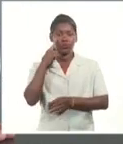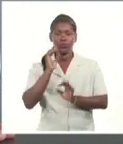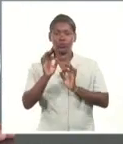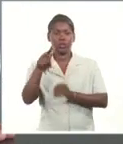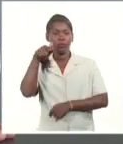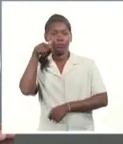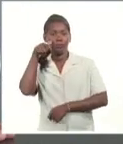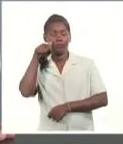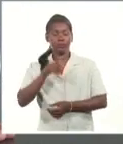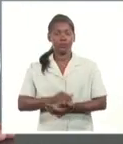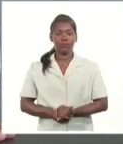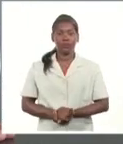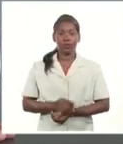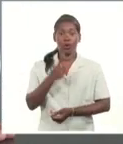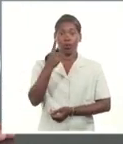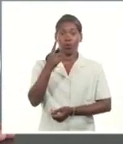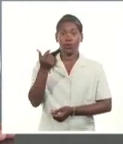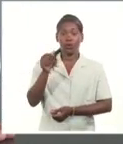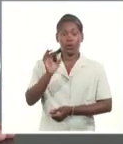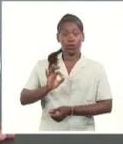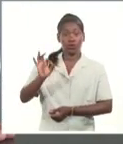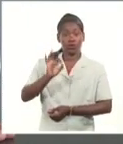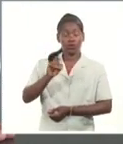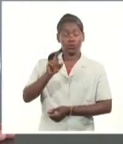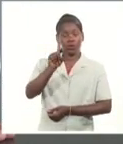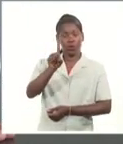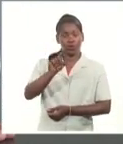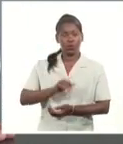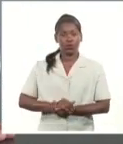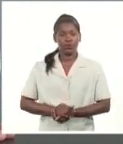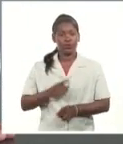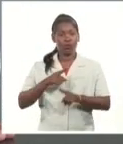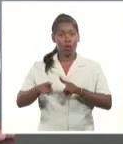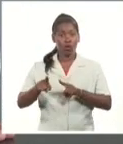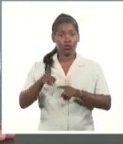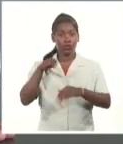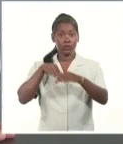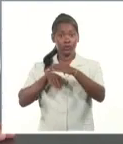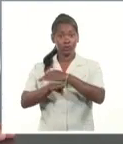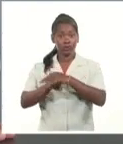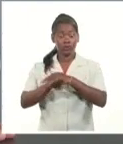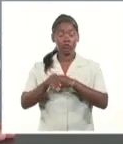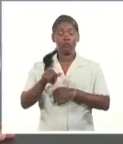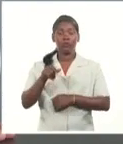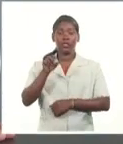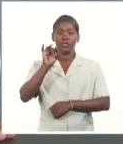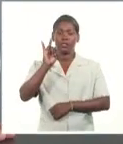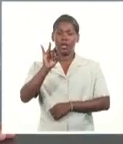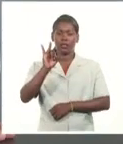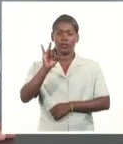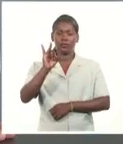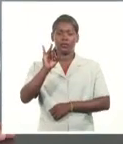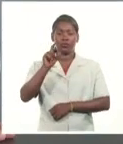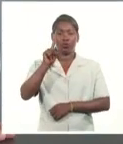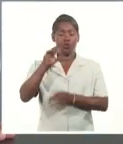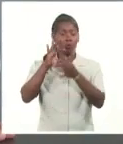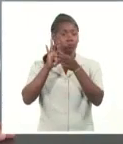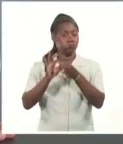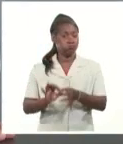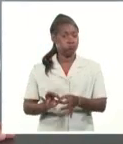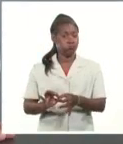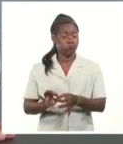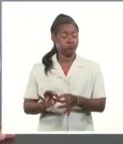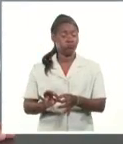Miguel Enrique, un paciente grave, y en el Hospital Naval Luis Díaz Soto, 7 pacientes, 1 grave, el que